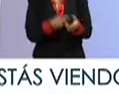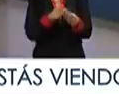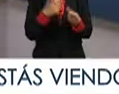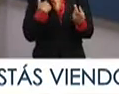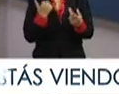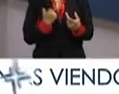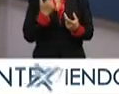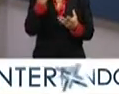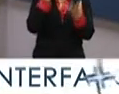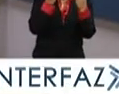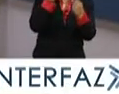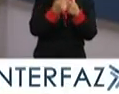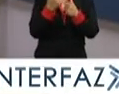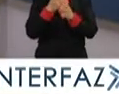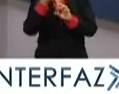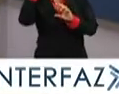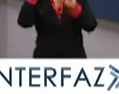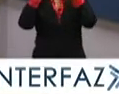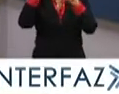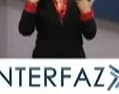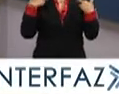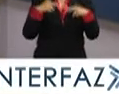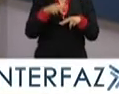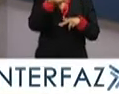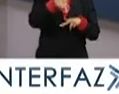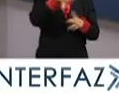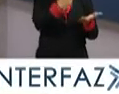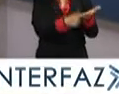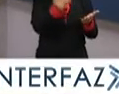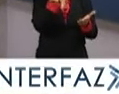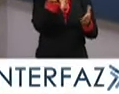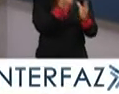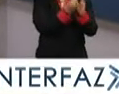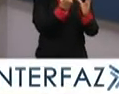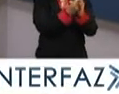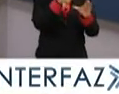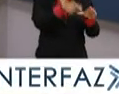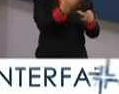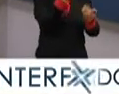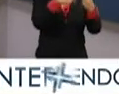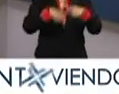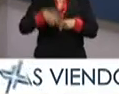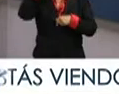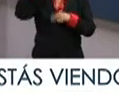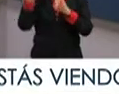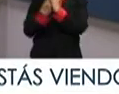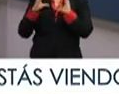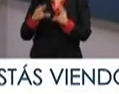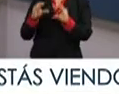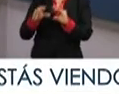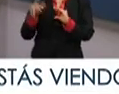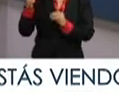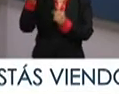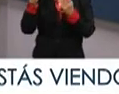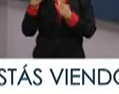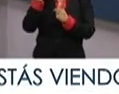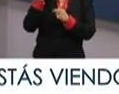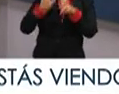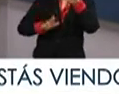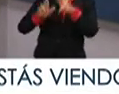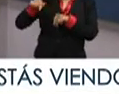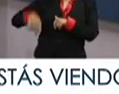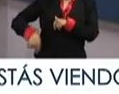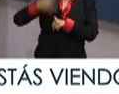de aprovechamiento. Los maestros que imparten clases allá vienen a nuestro país a recibir capacitación en alguna escuela